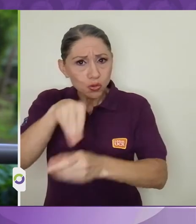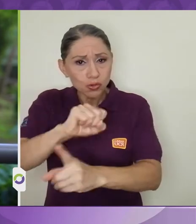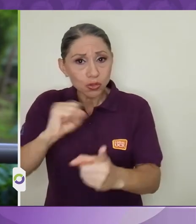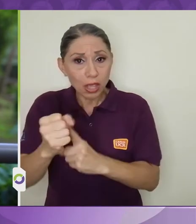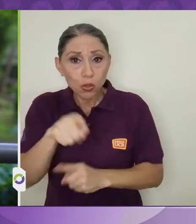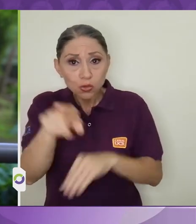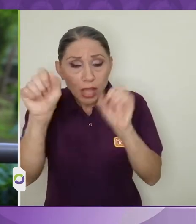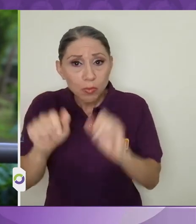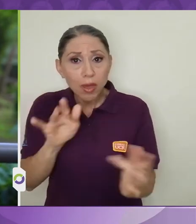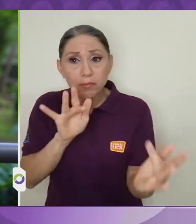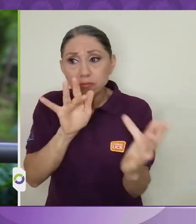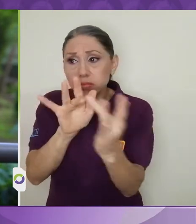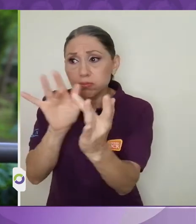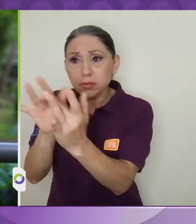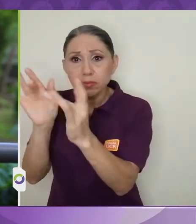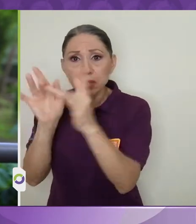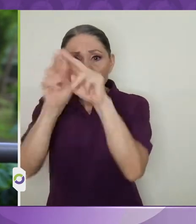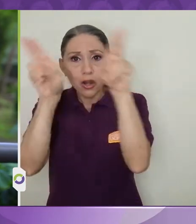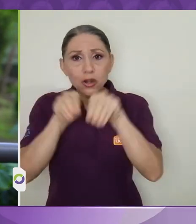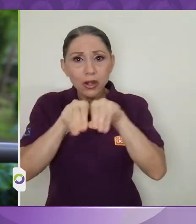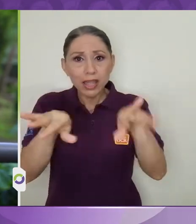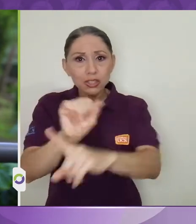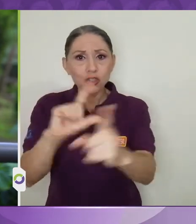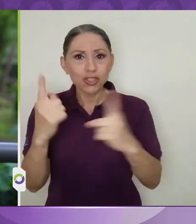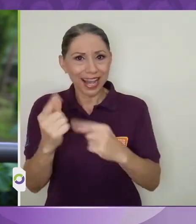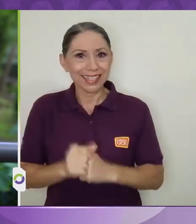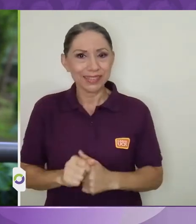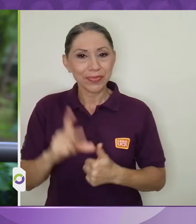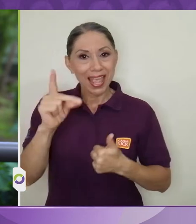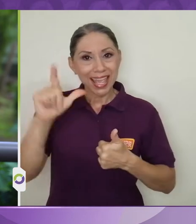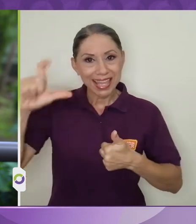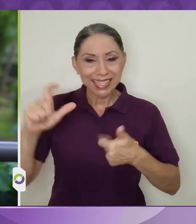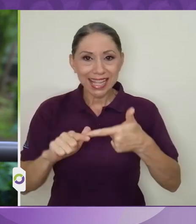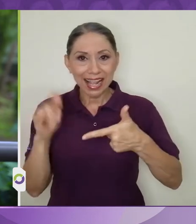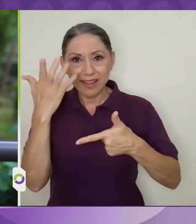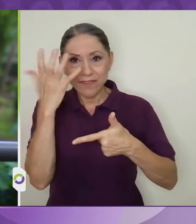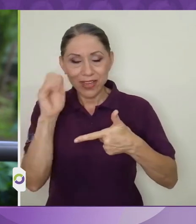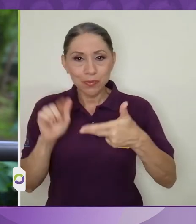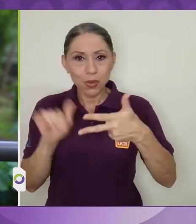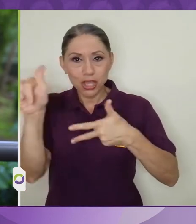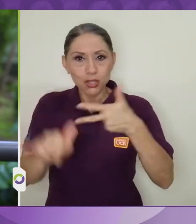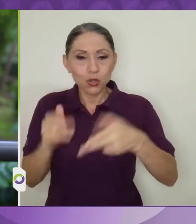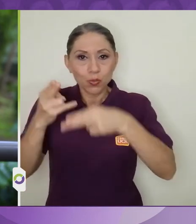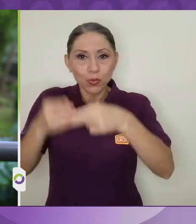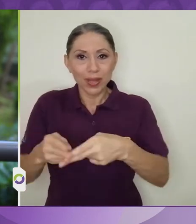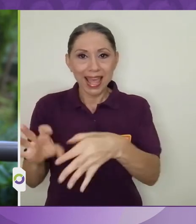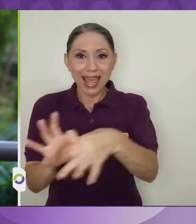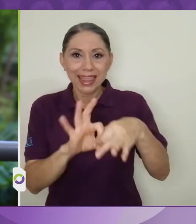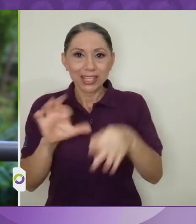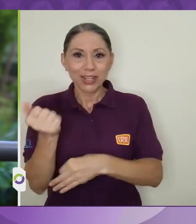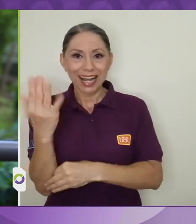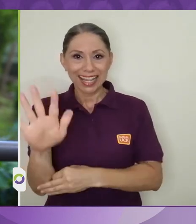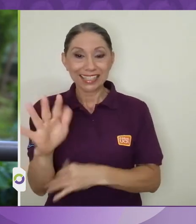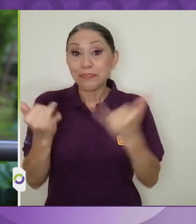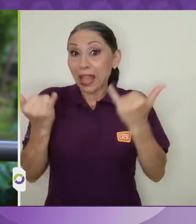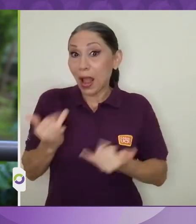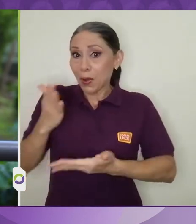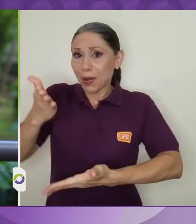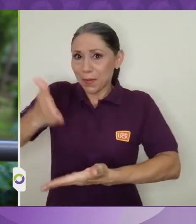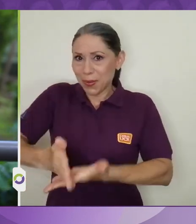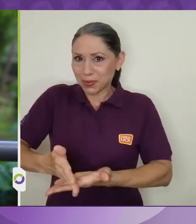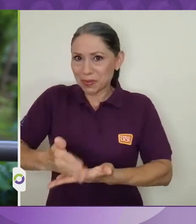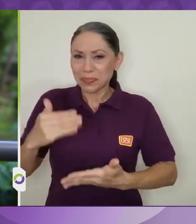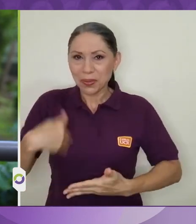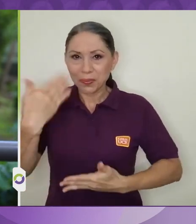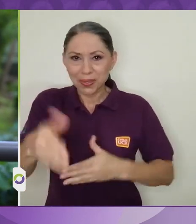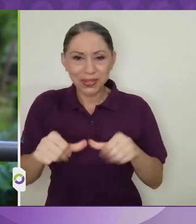discapacidad, usted nos puede seguir en nuestros espacios en las redes sociales. Nos encuentra en Instagram, Facebook y YouTube como Nexos Canal 15. Ahora iremos